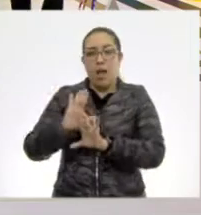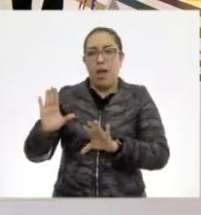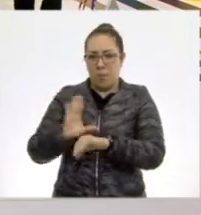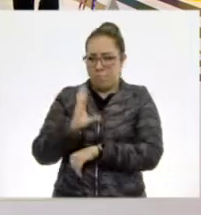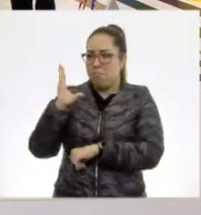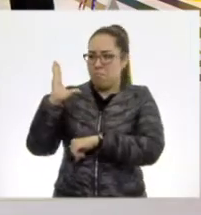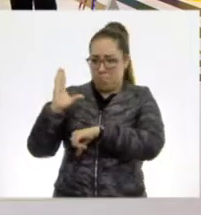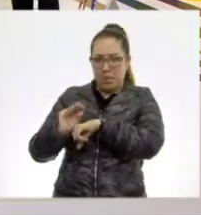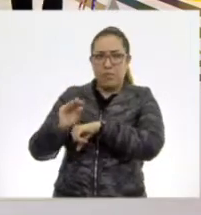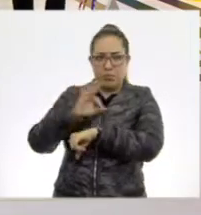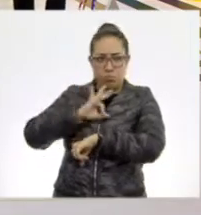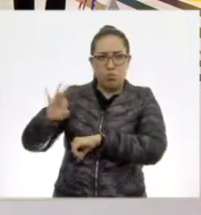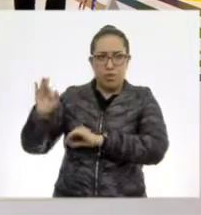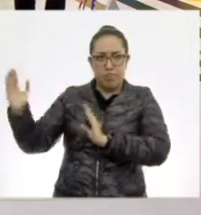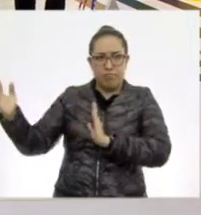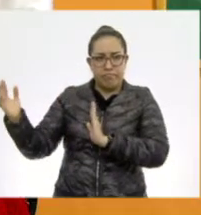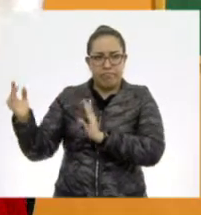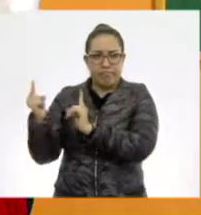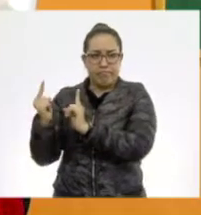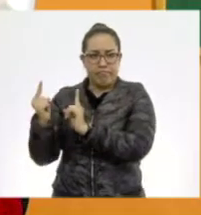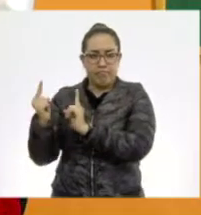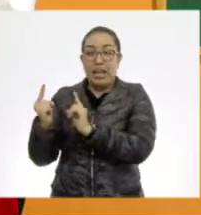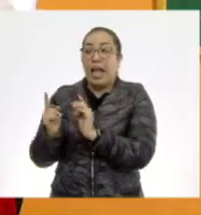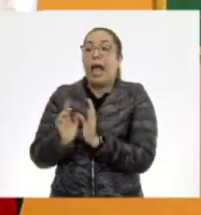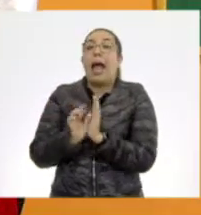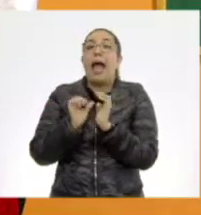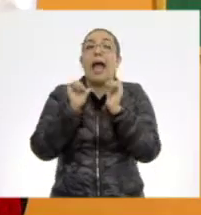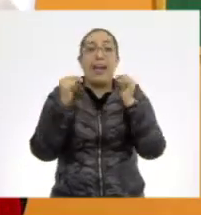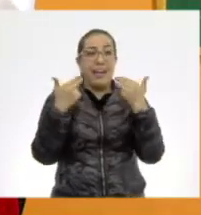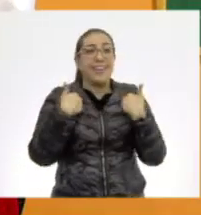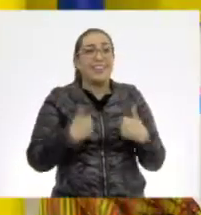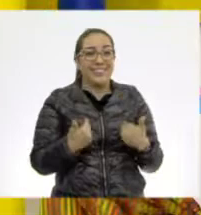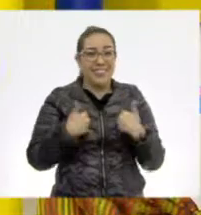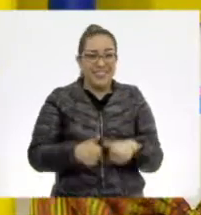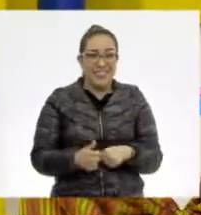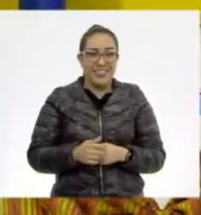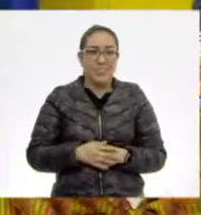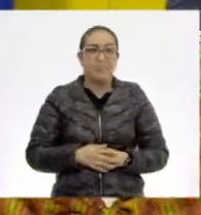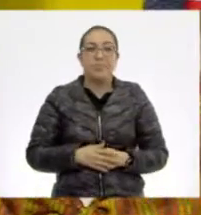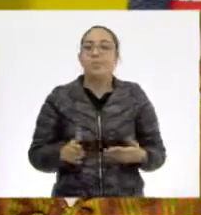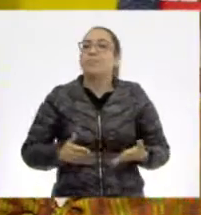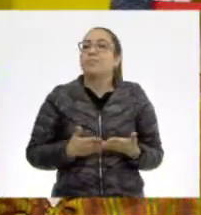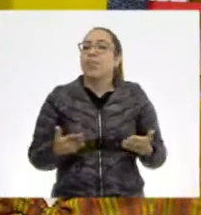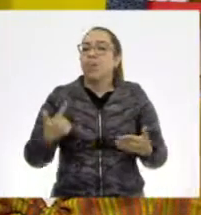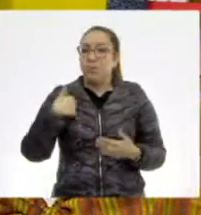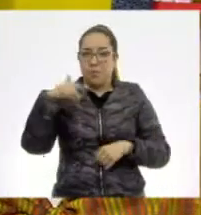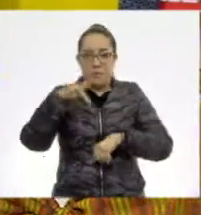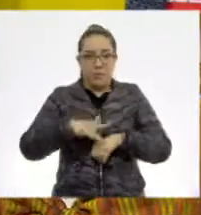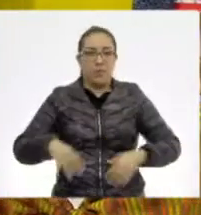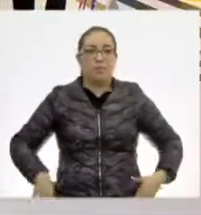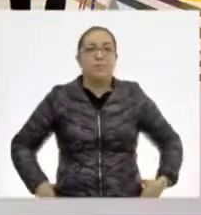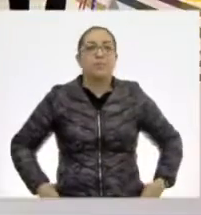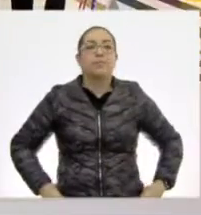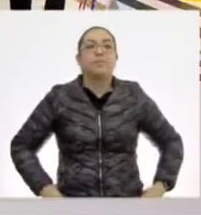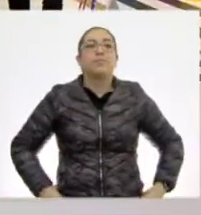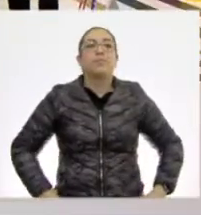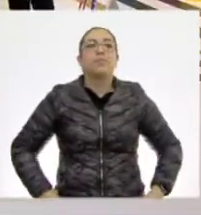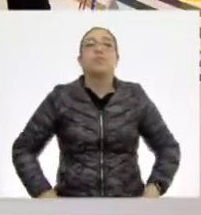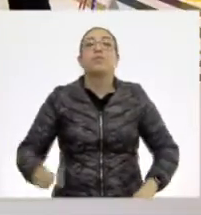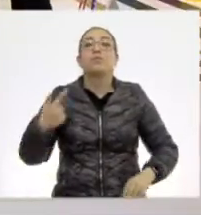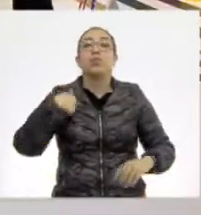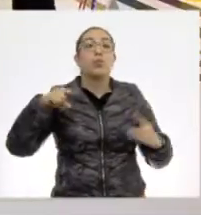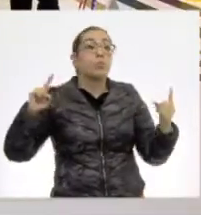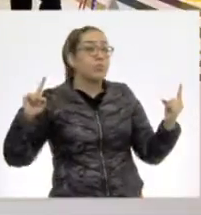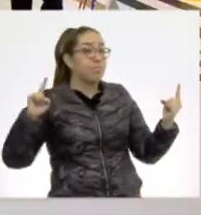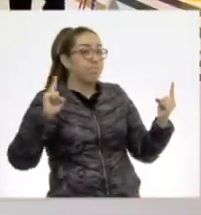mí dentro de mi espacio personal. Ah, ya entendí. Okay. Entonces, ahora me toca a mí. Sale. Voy hacia Pepe.